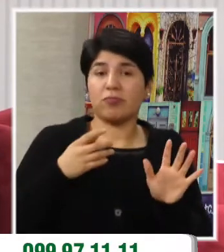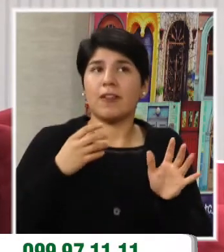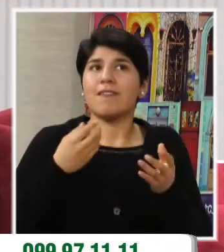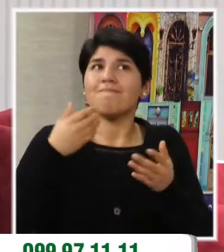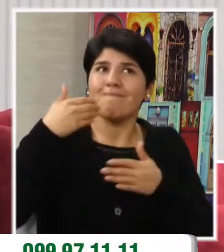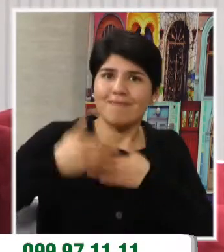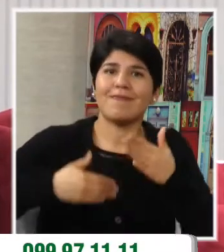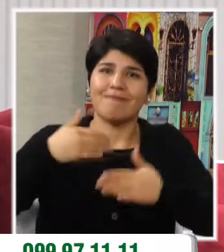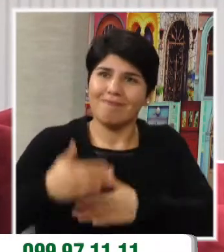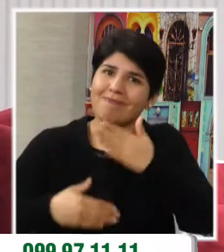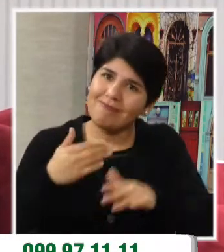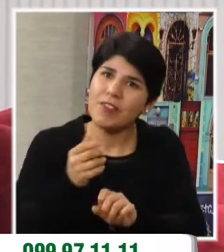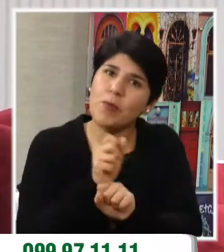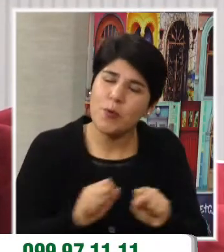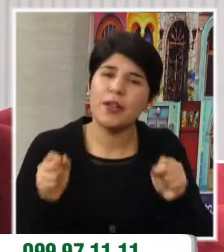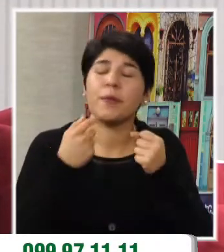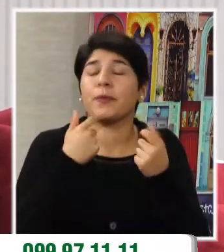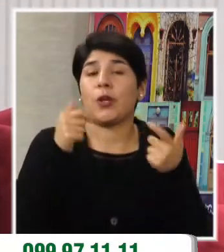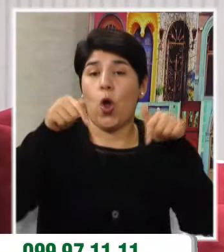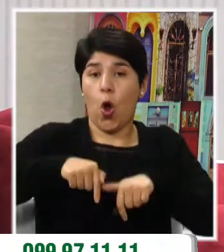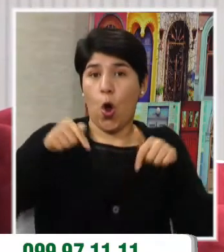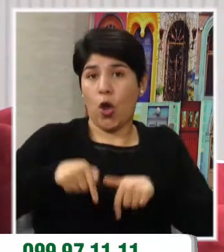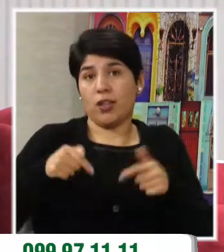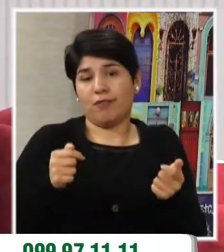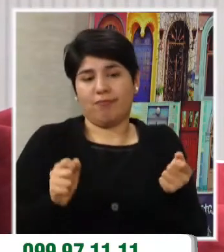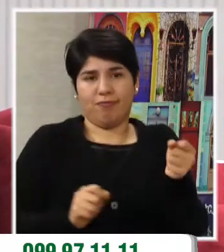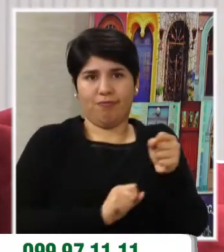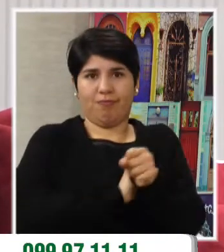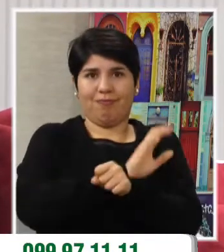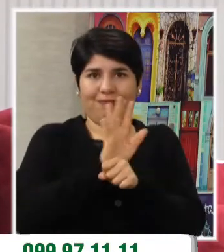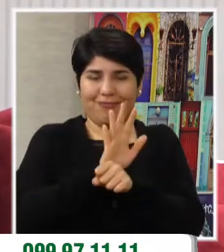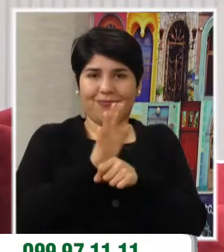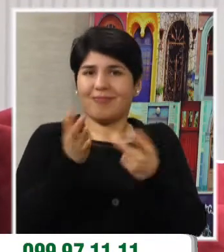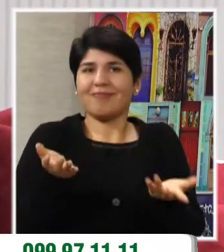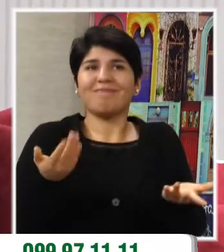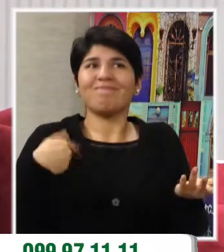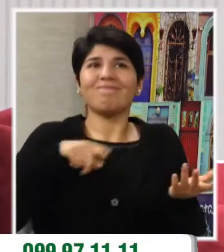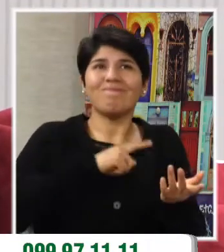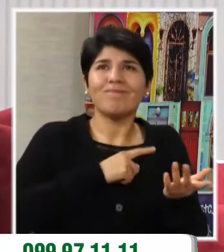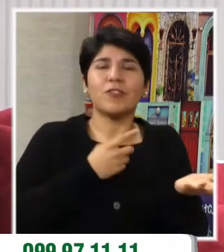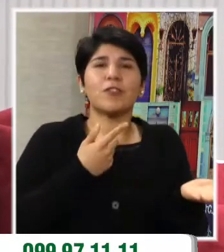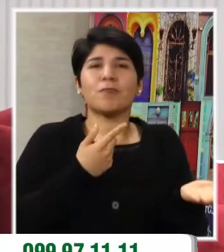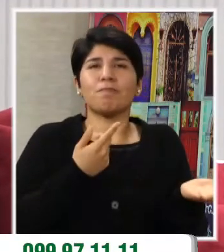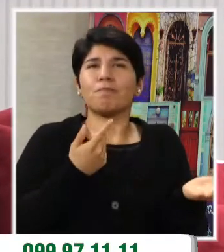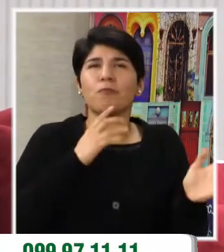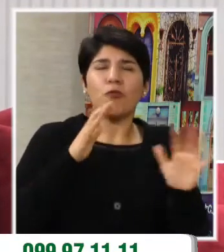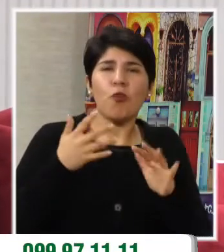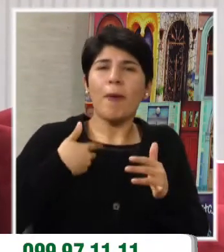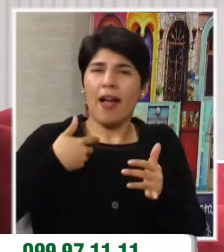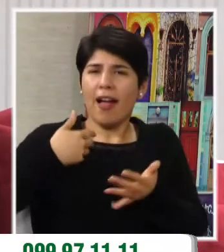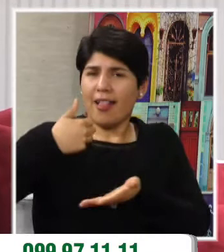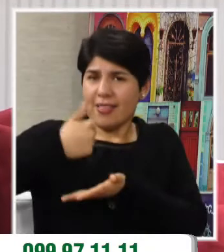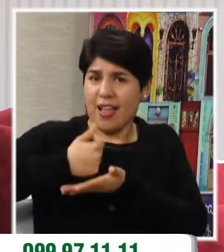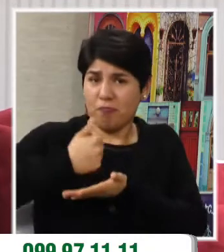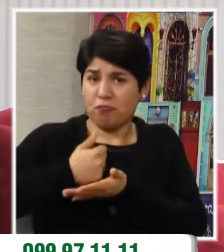avanzando en ese aspecto porque hoy por hoy por la pandemia este no podemos estar estamos en realidad